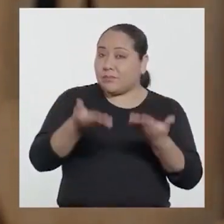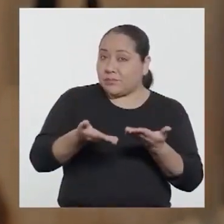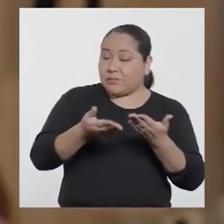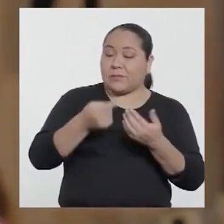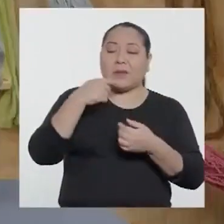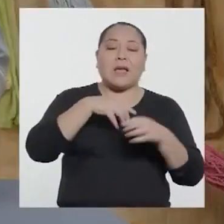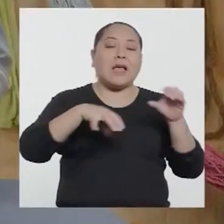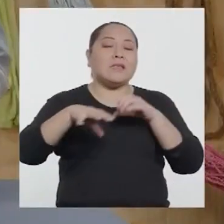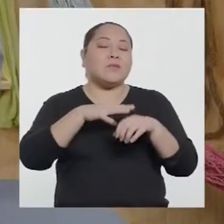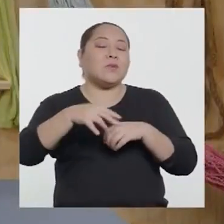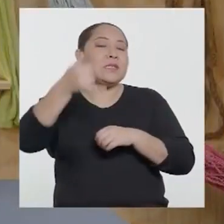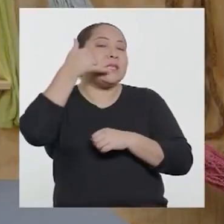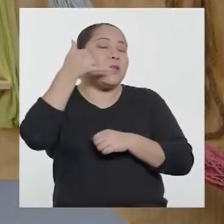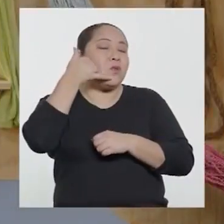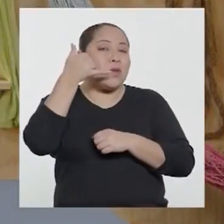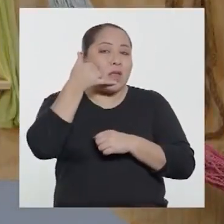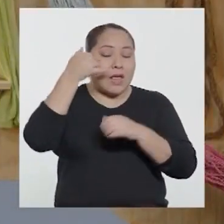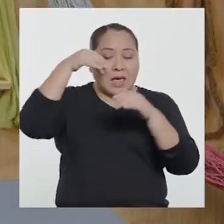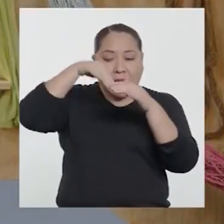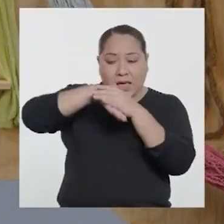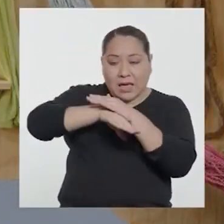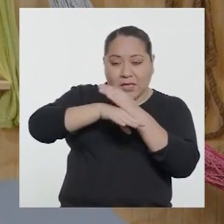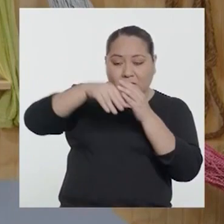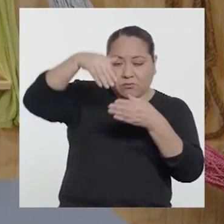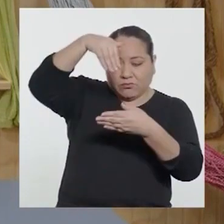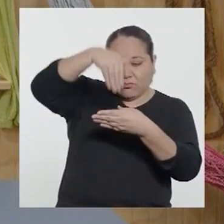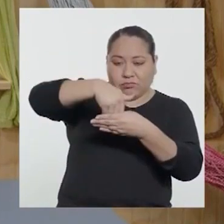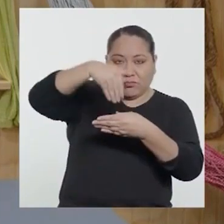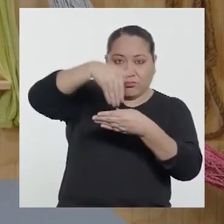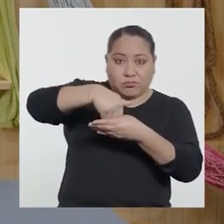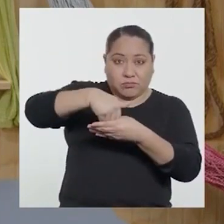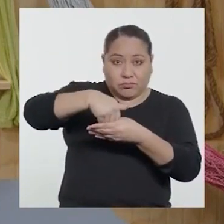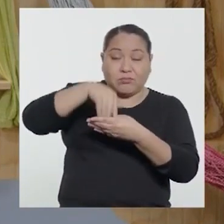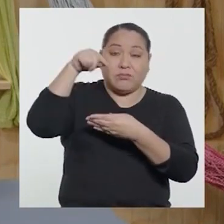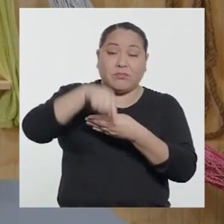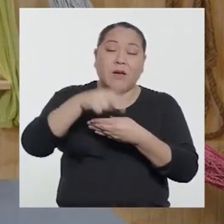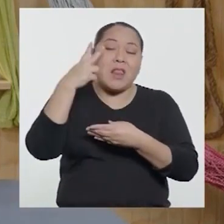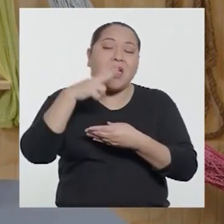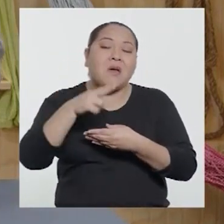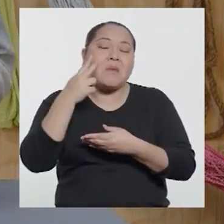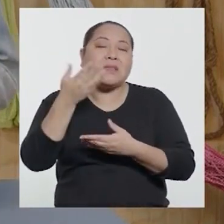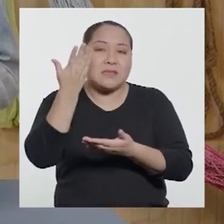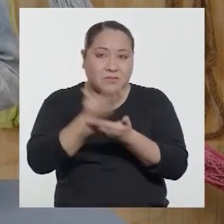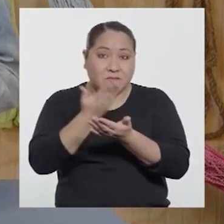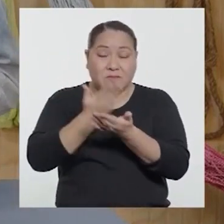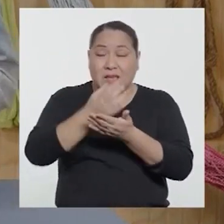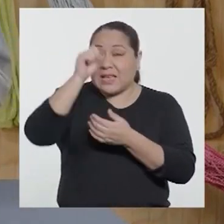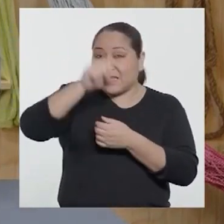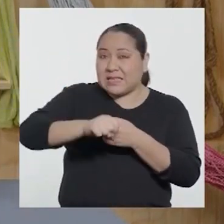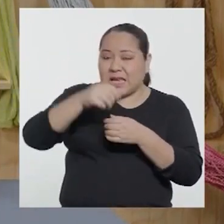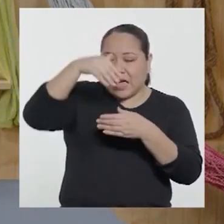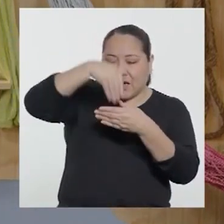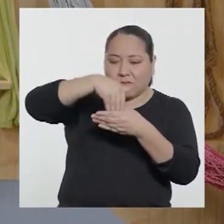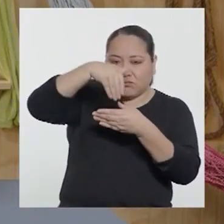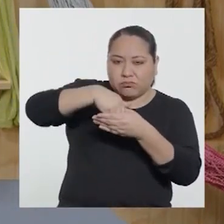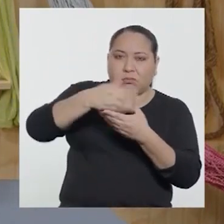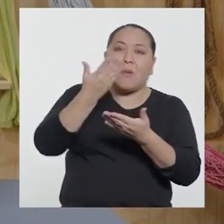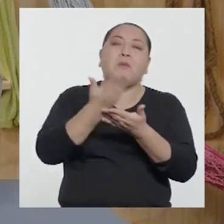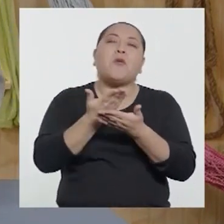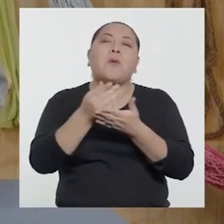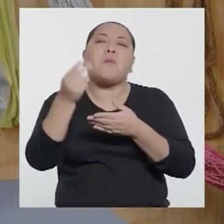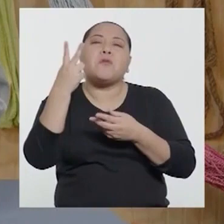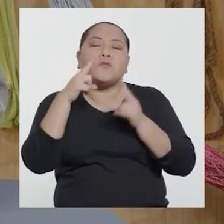Así, hacemos que el celular ingrese al tubo por la ranura que cortamos para ver si efectivamente entra en él.